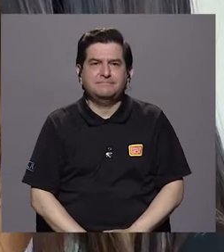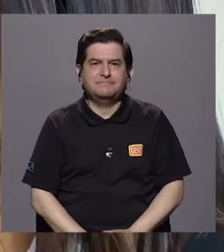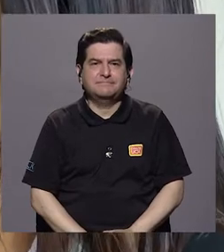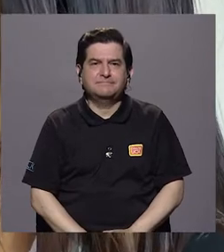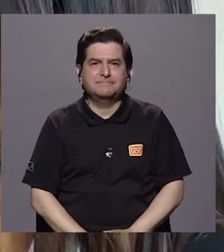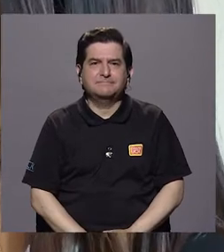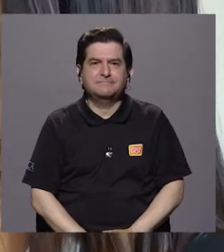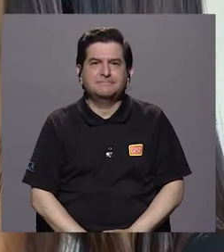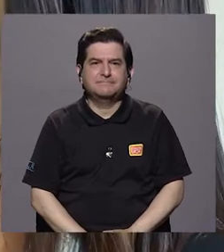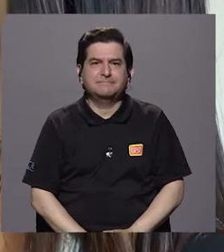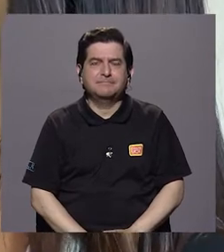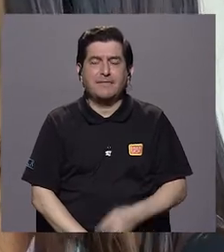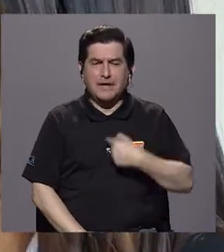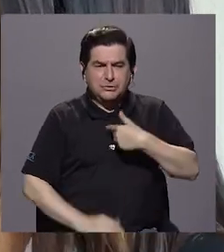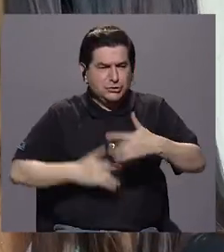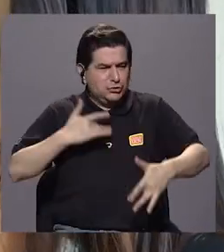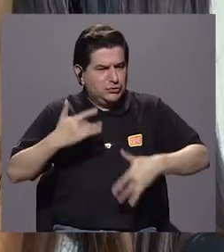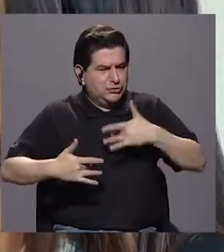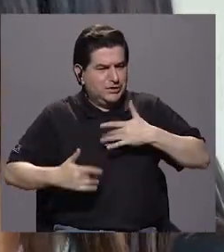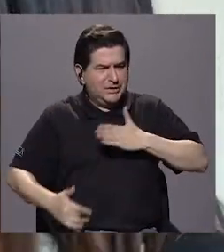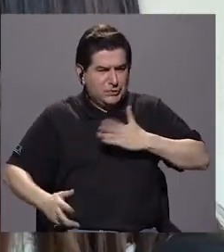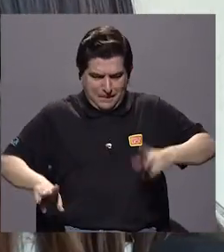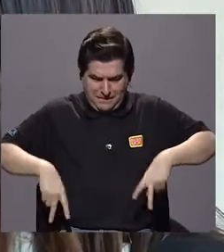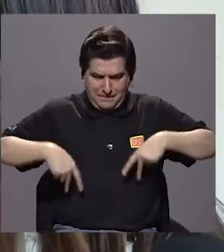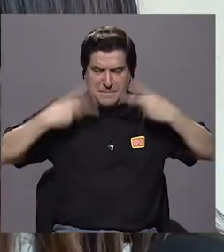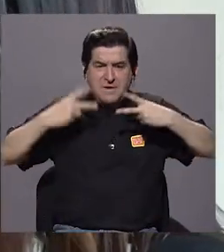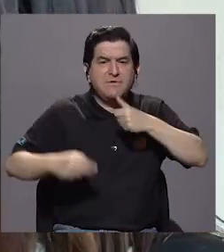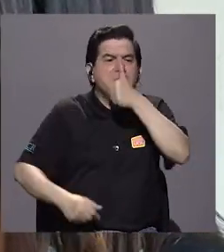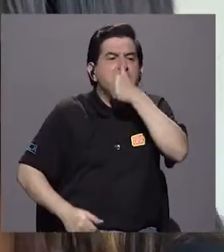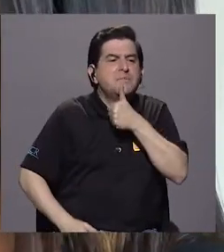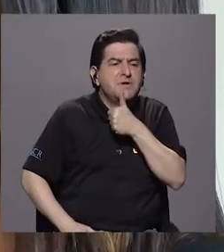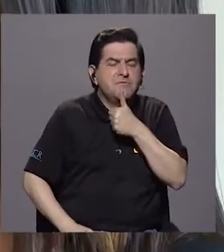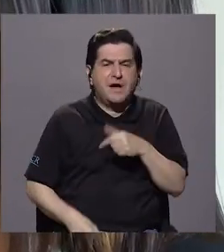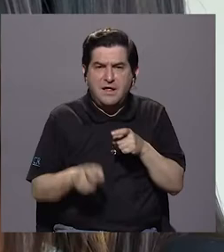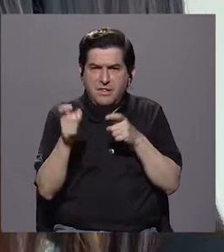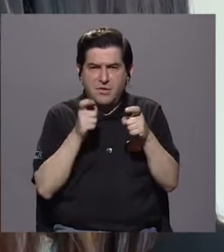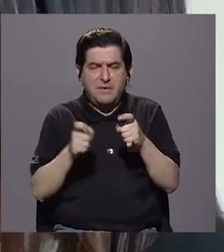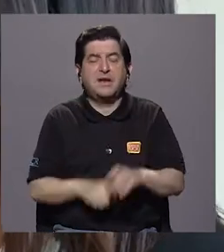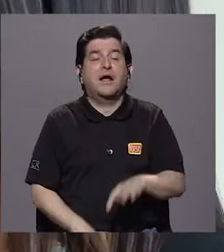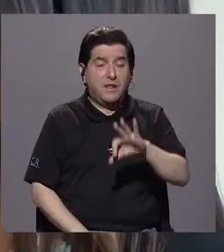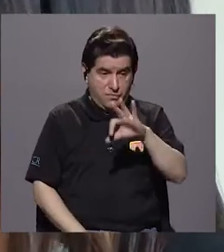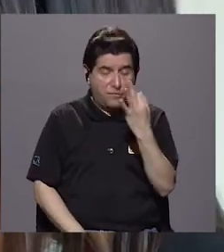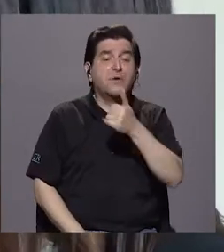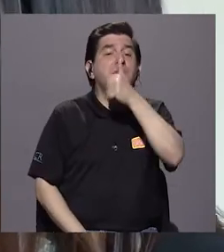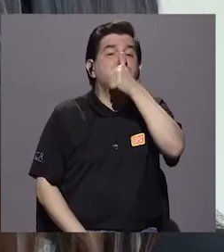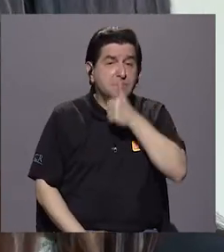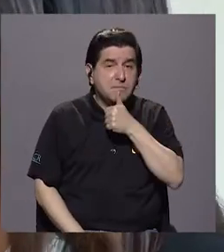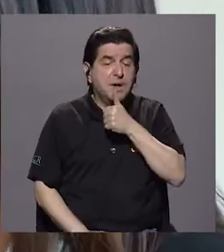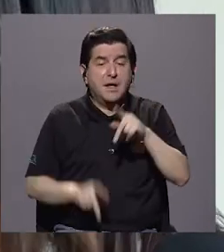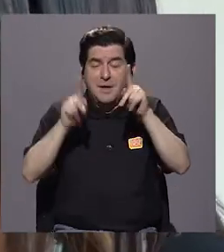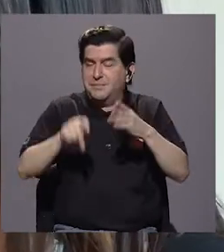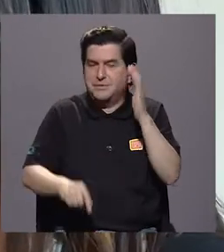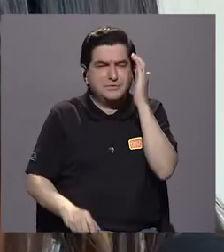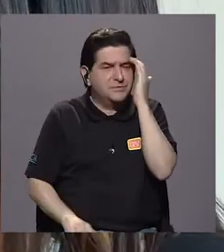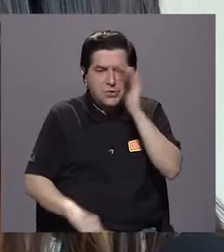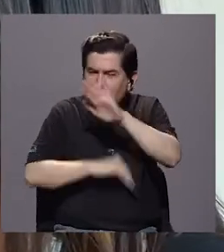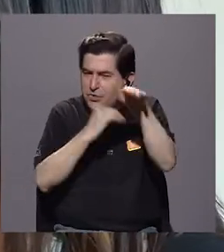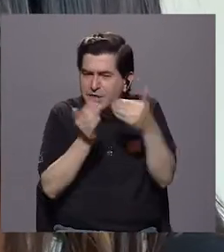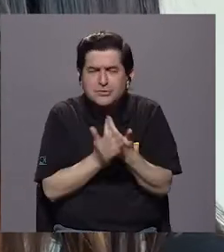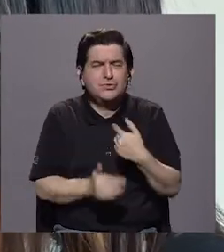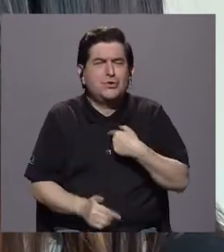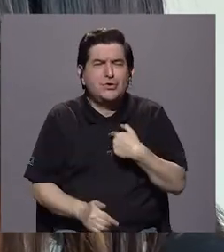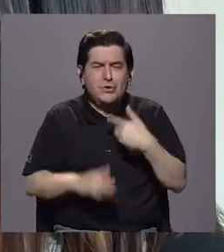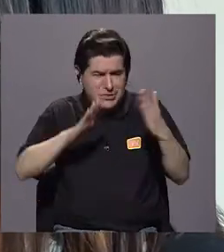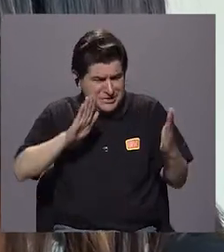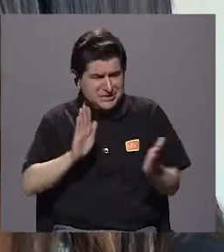porque siento que mi vida privada la he manejado así, muy privada, Sí. entonces la gente no sabe todo lo que pasé